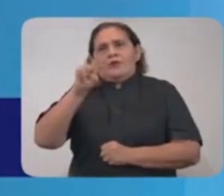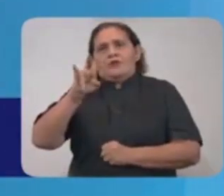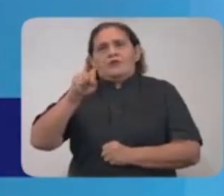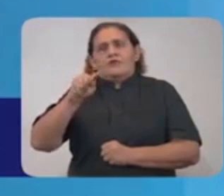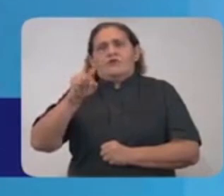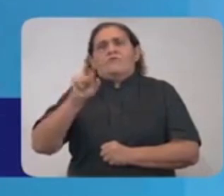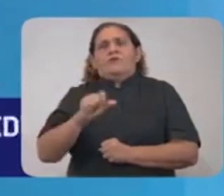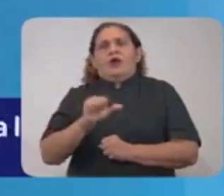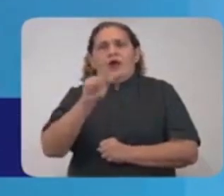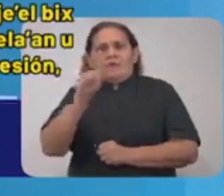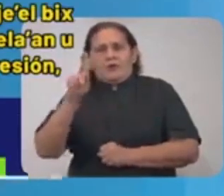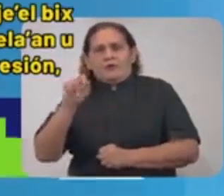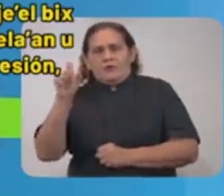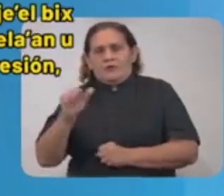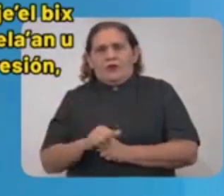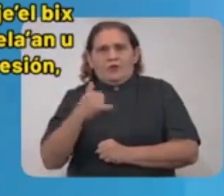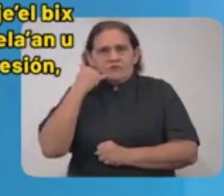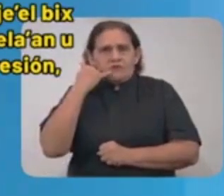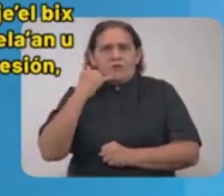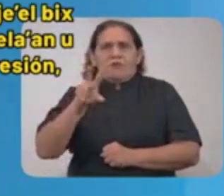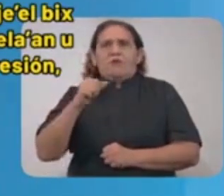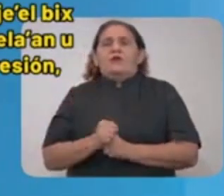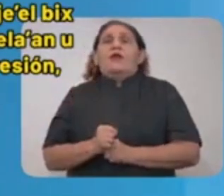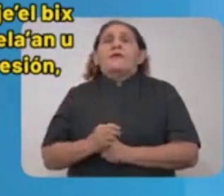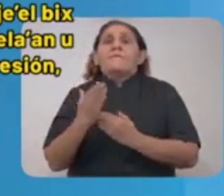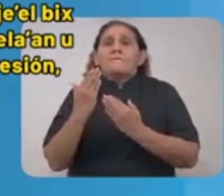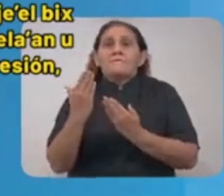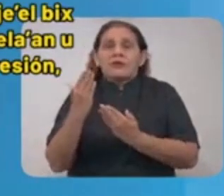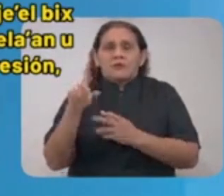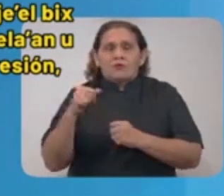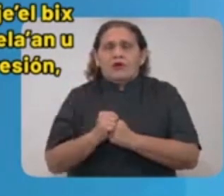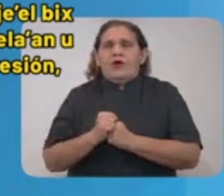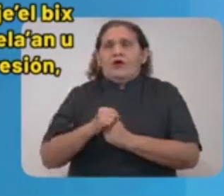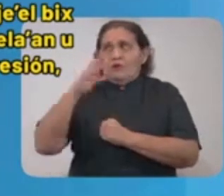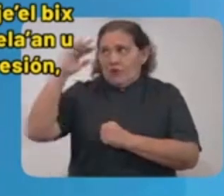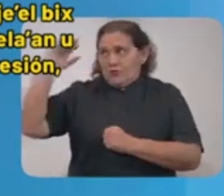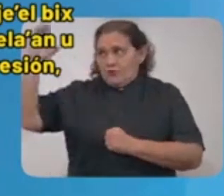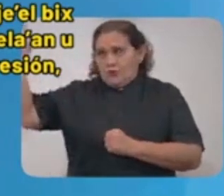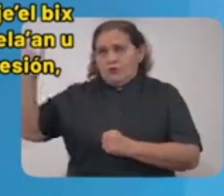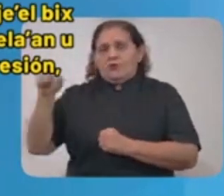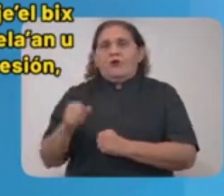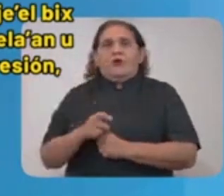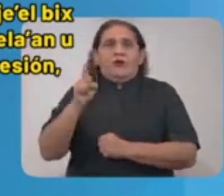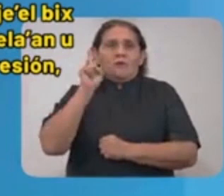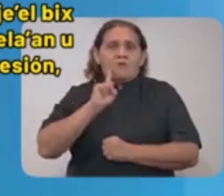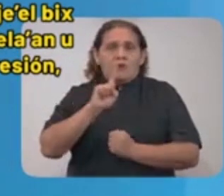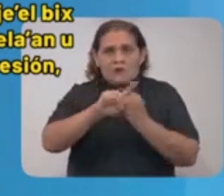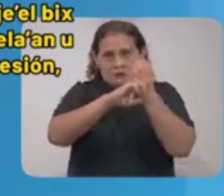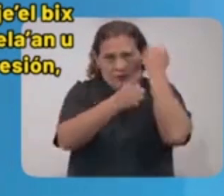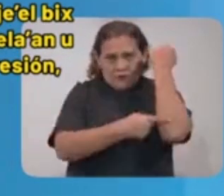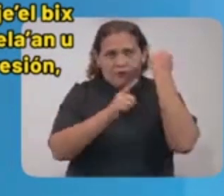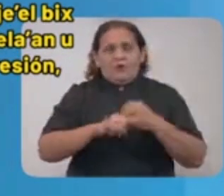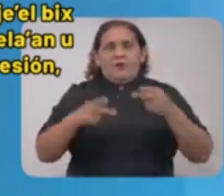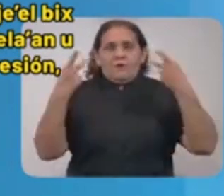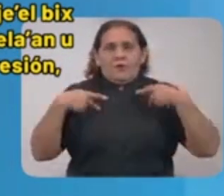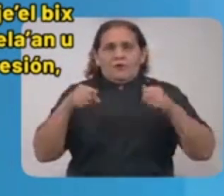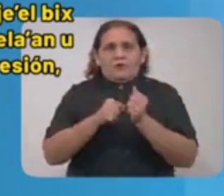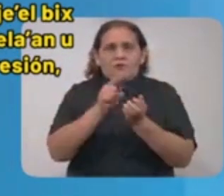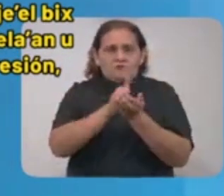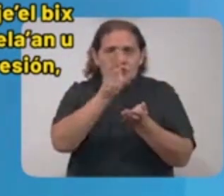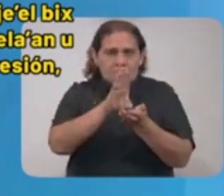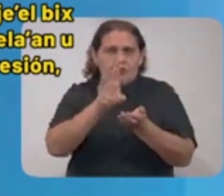Android y Apple. Recomendamos a la población vulnerable como adultos mayores, mujeres embarazadas, personas con